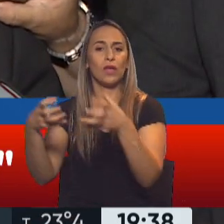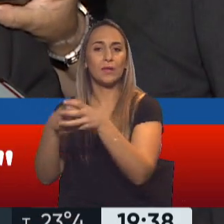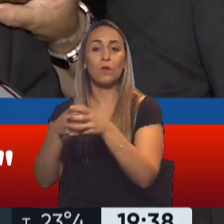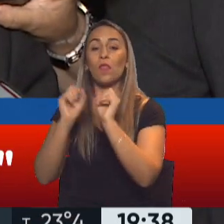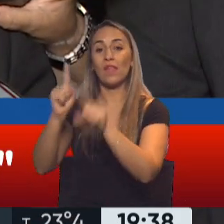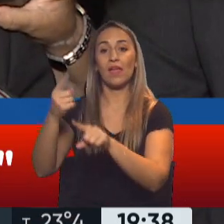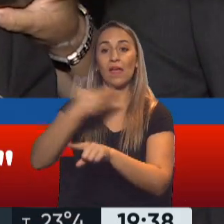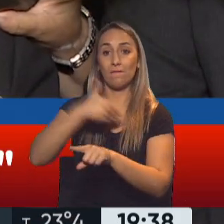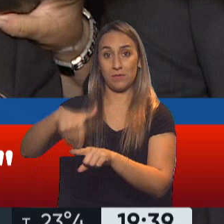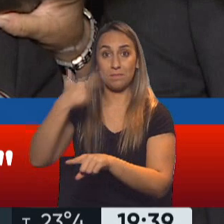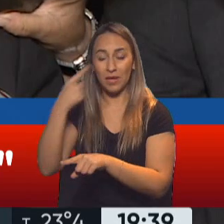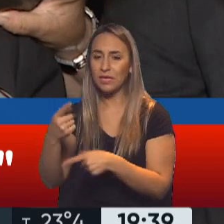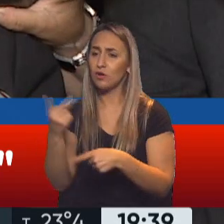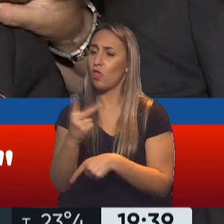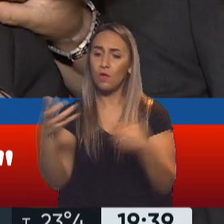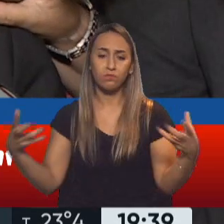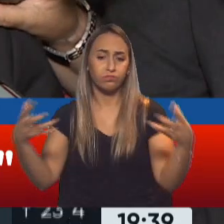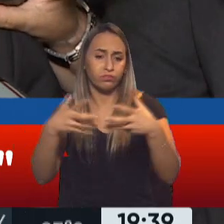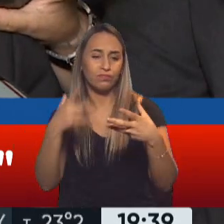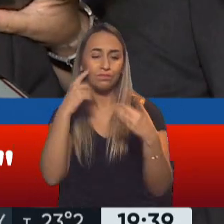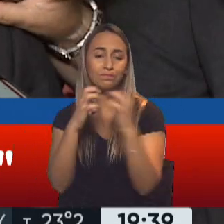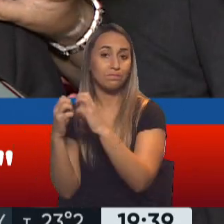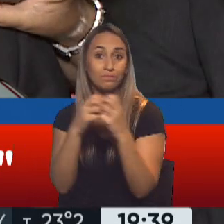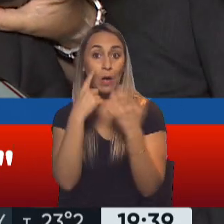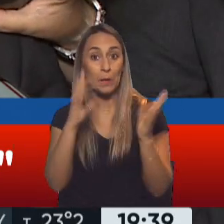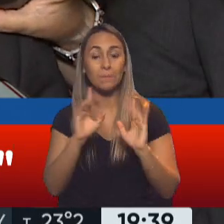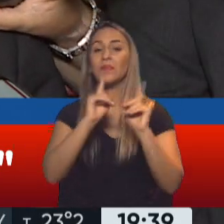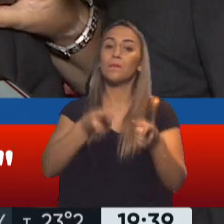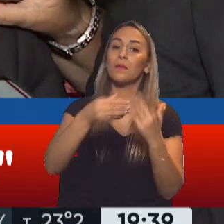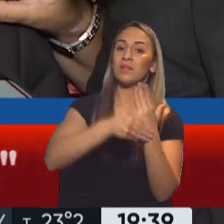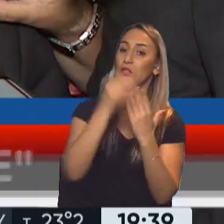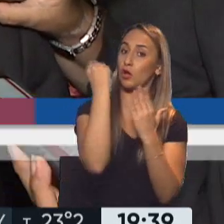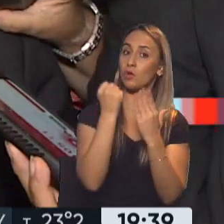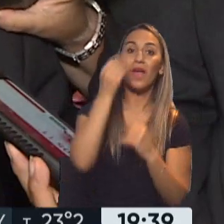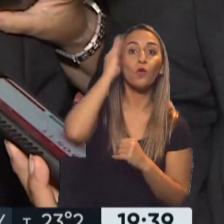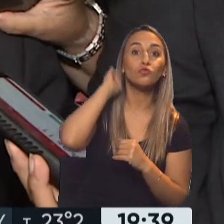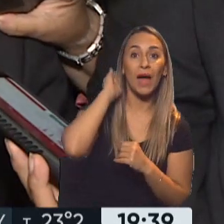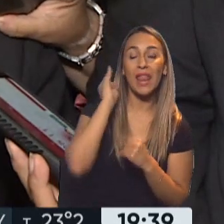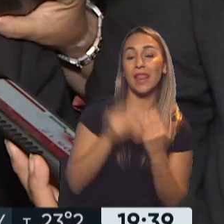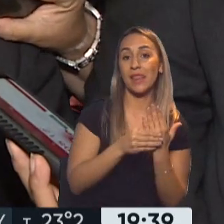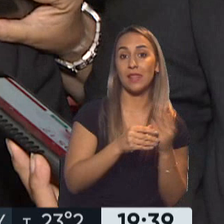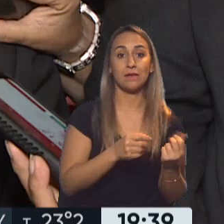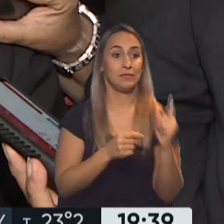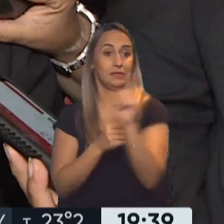en el marco de esta negociación. Y bueno, ahí el ministro de Economía, Guzmán, lo tiene